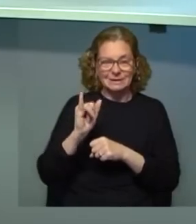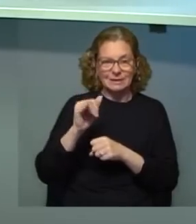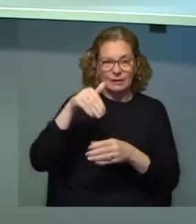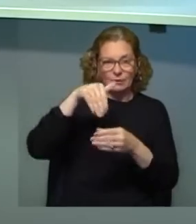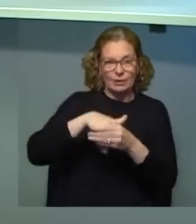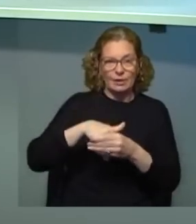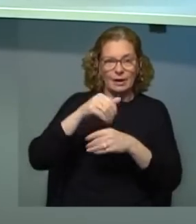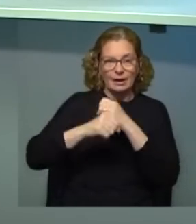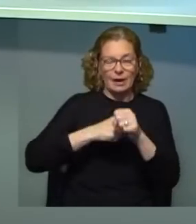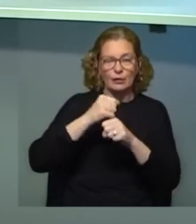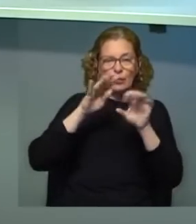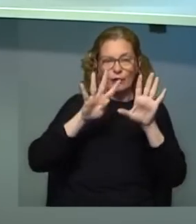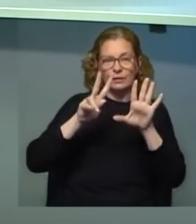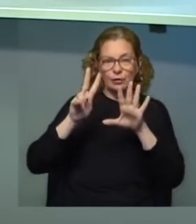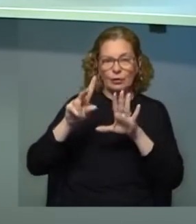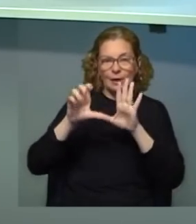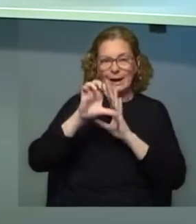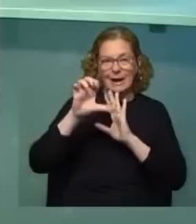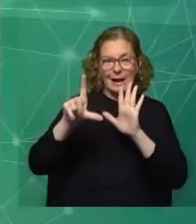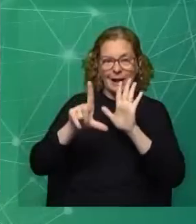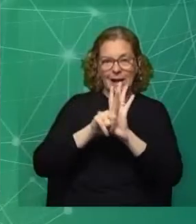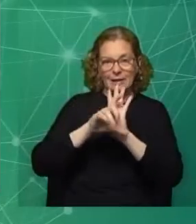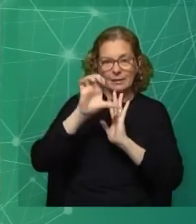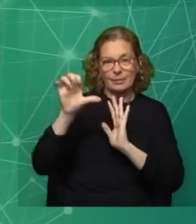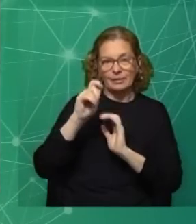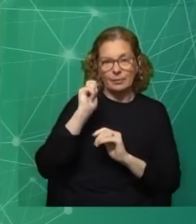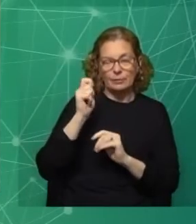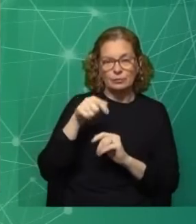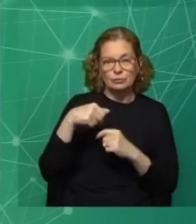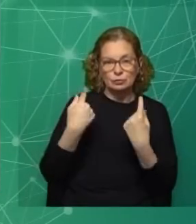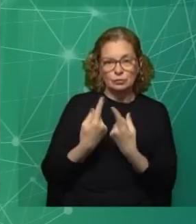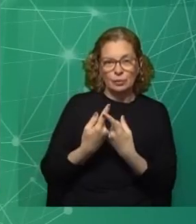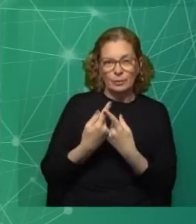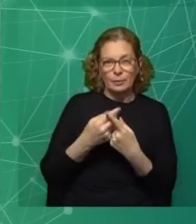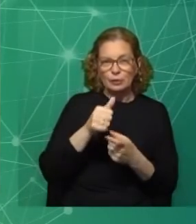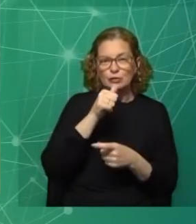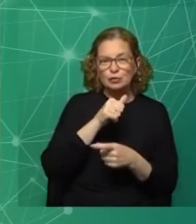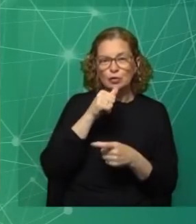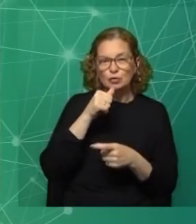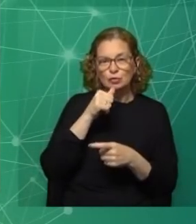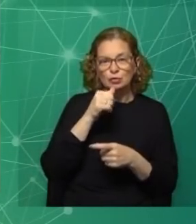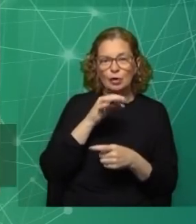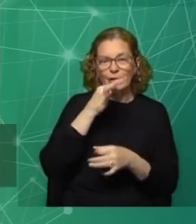1992 vinculado a la ley de empresas públicas nosotros habíamos resuelto declarar